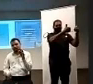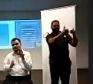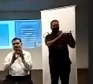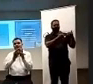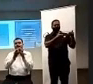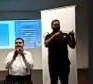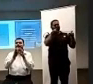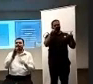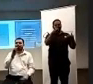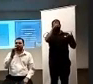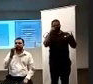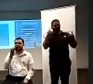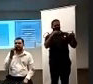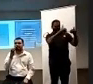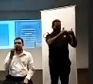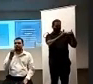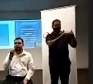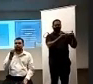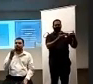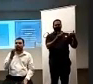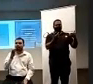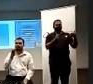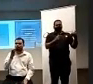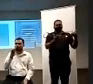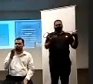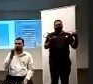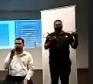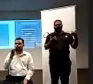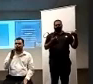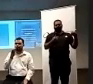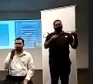confusión en si estaba o no estaba en enfermedad.